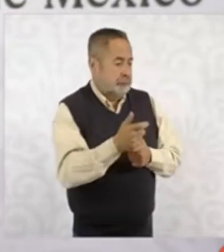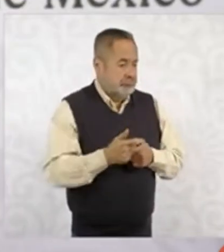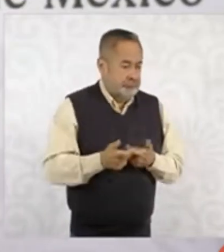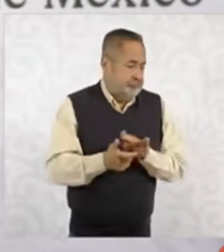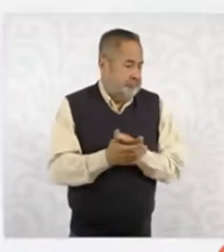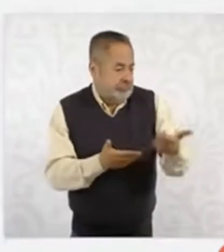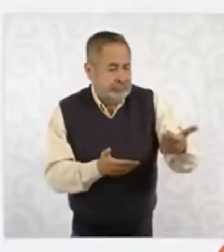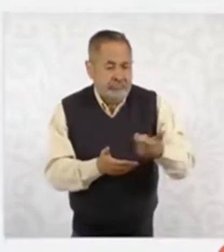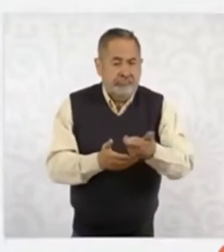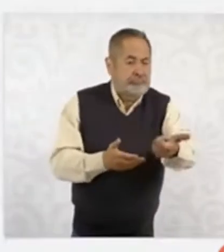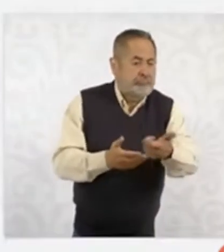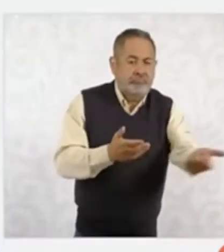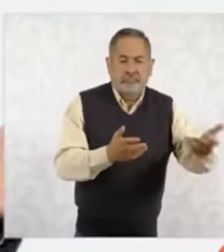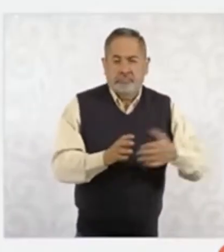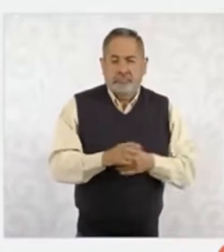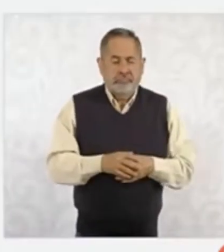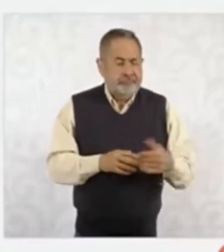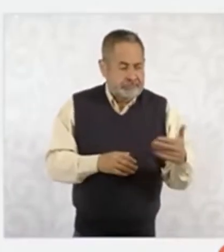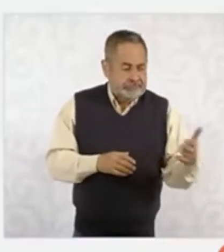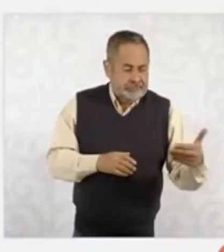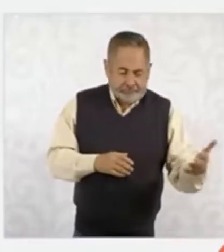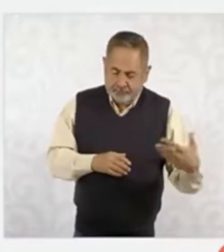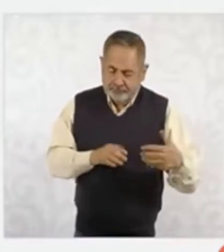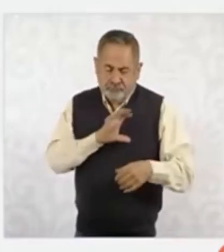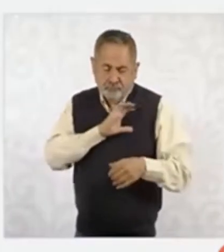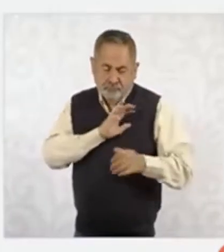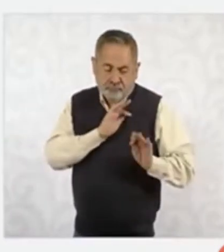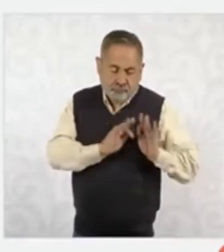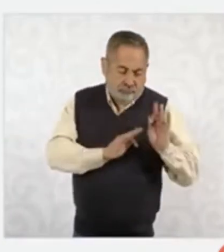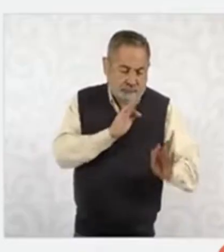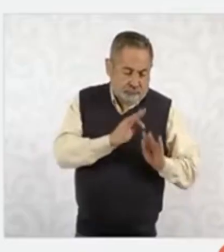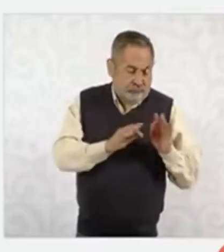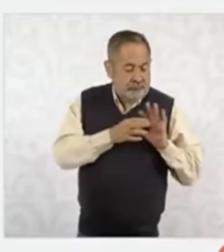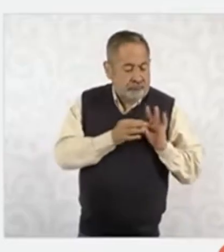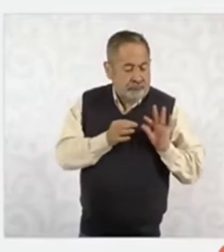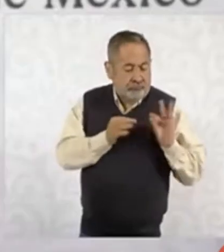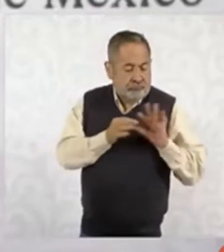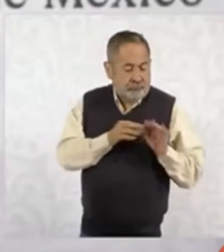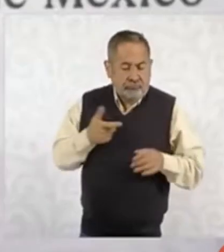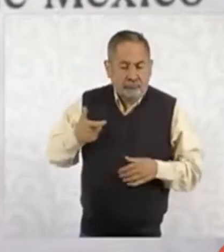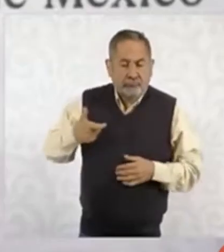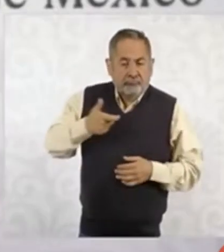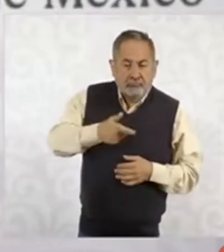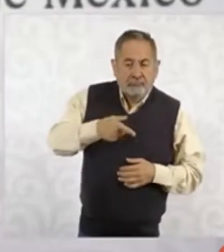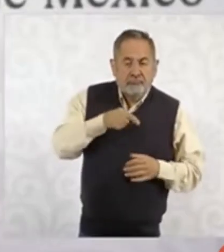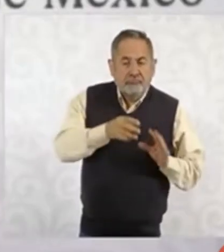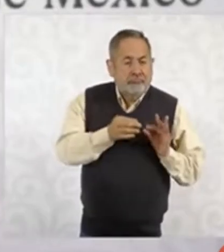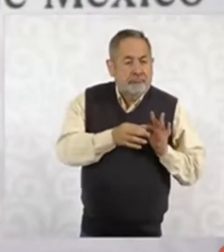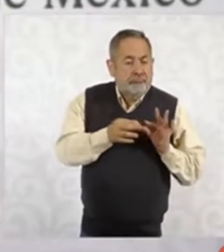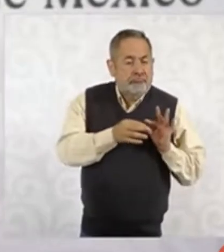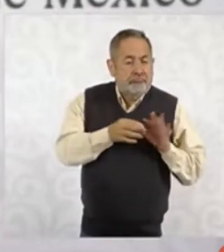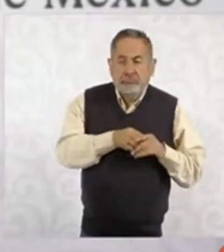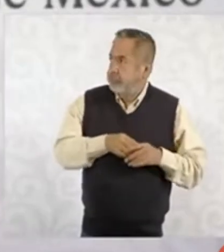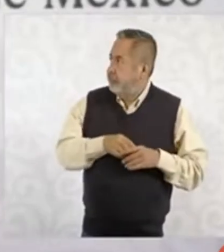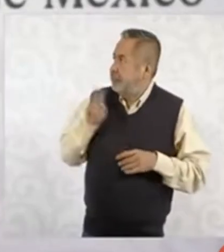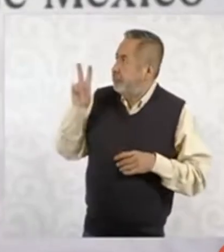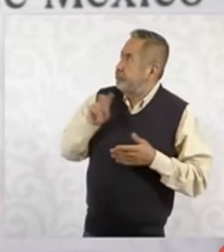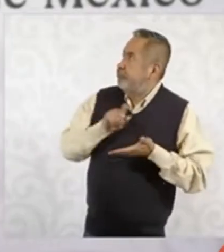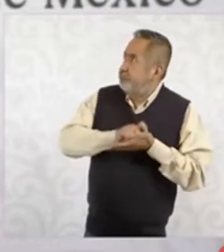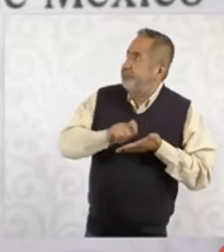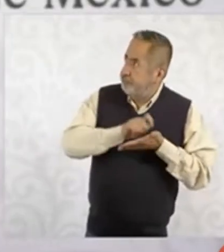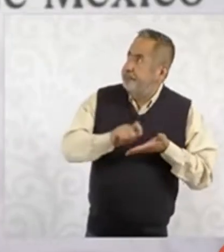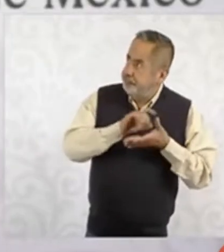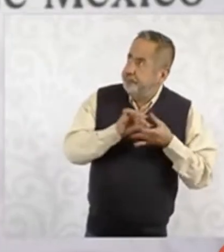cercanía. Ven, te voy a apapachar aquí, vente para acá, te voy a platicar, te doy esta nota, te doy esta filtración, sácala